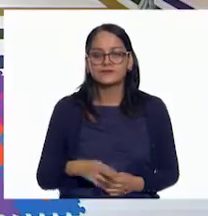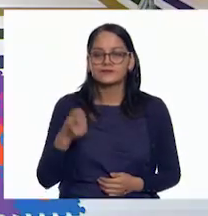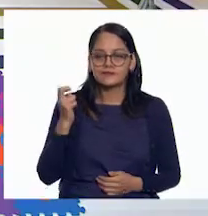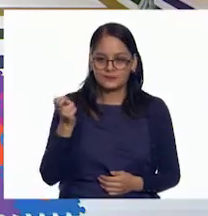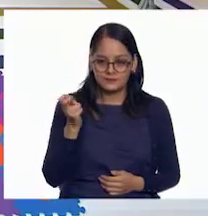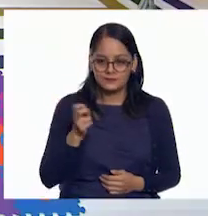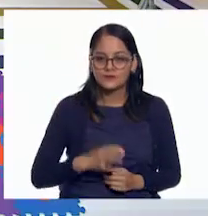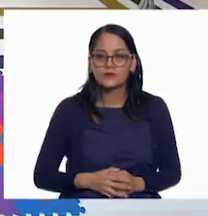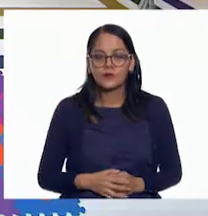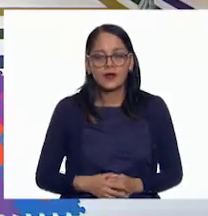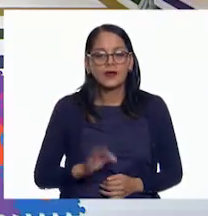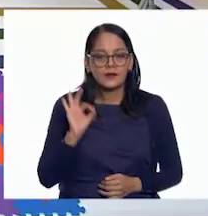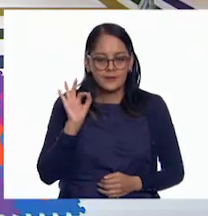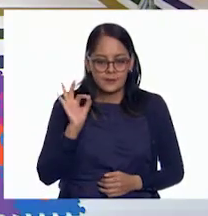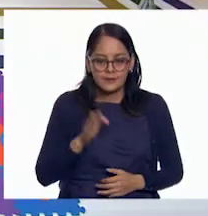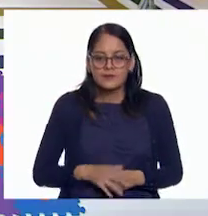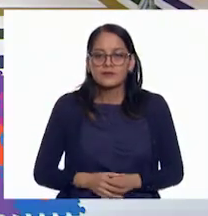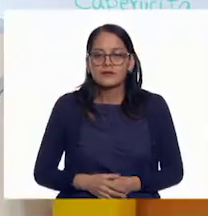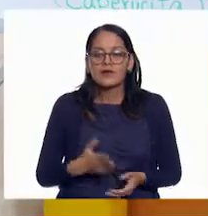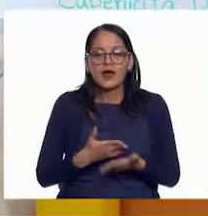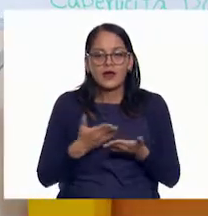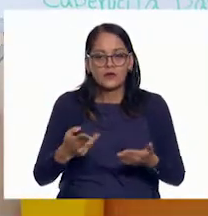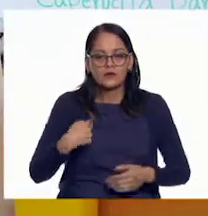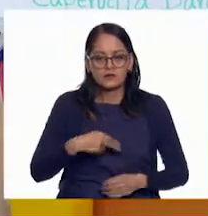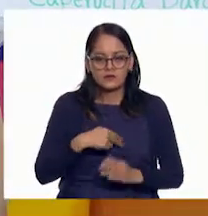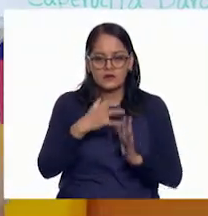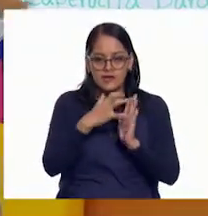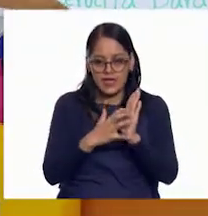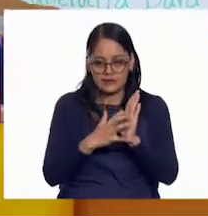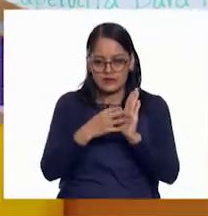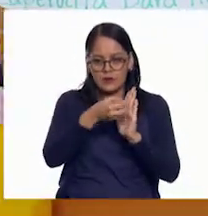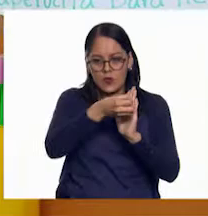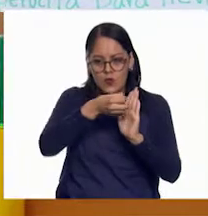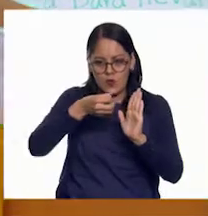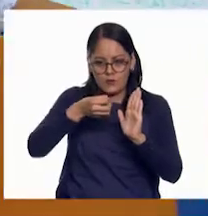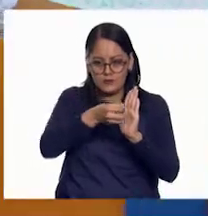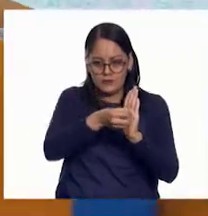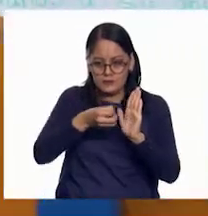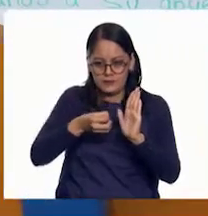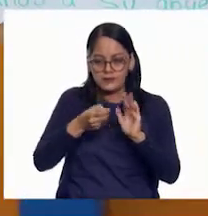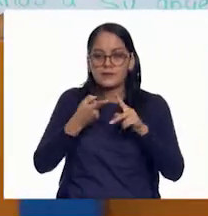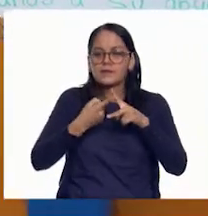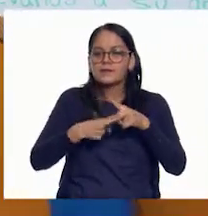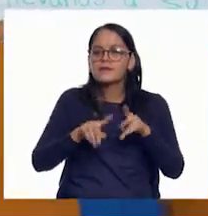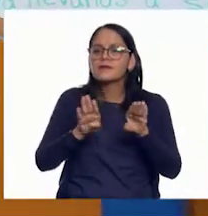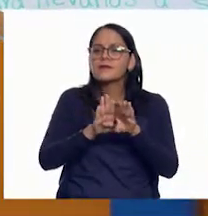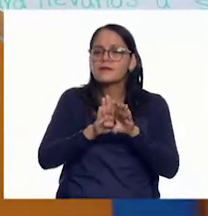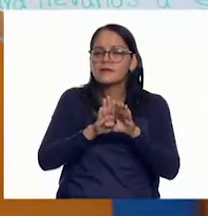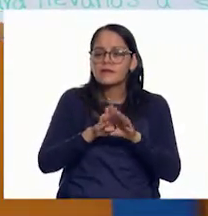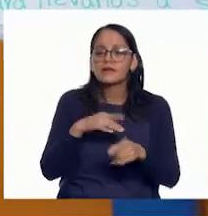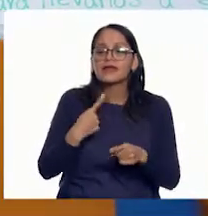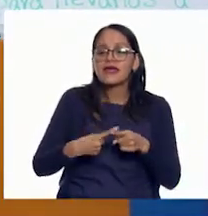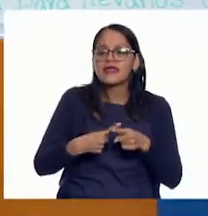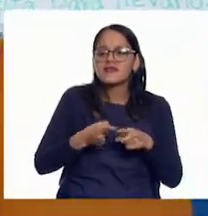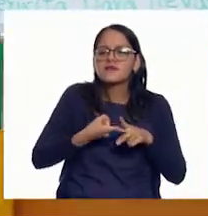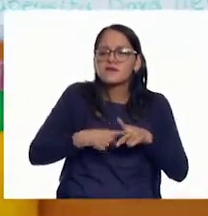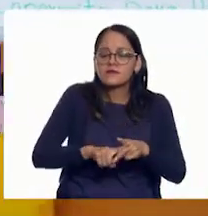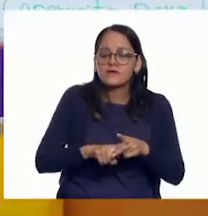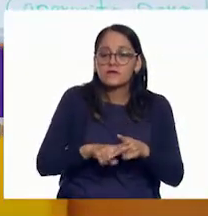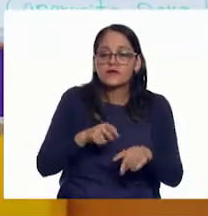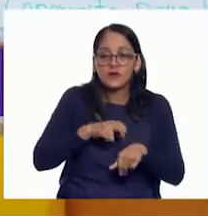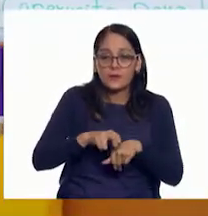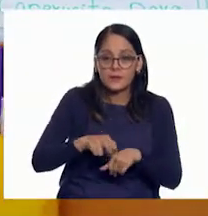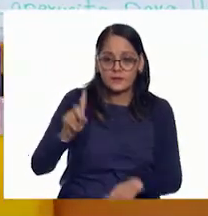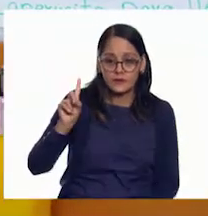Ajá. Ahora sí, vamos a organizar el texto. ¿Cómo empezaría primero entonces? ¿Quién empezaría? Este sería el